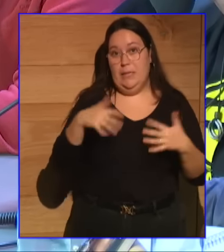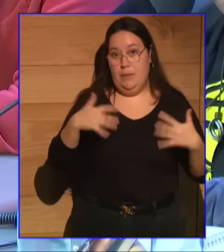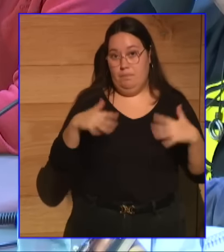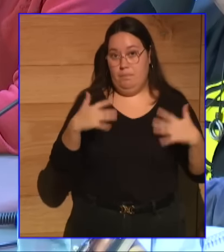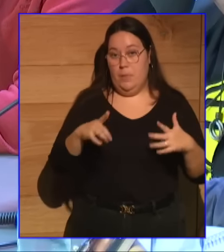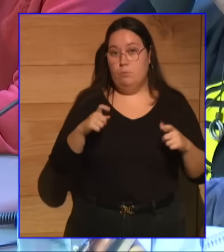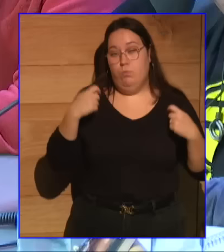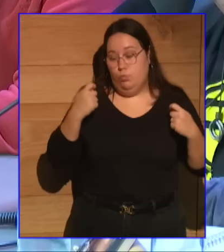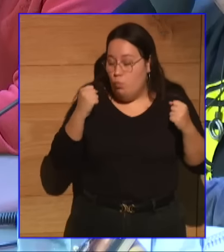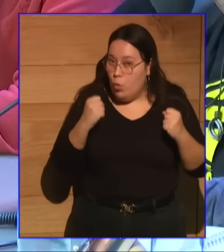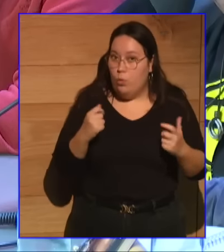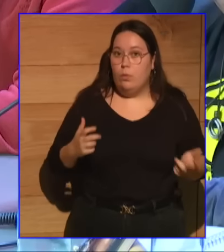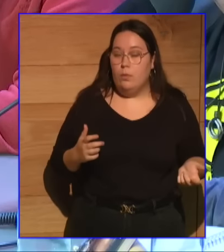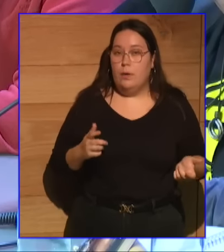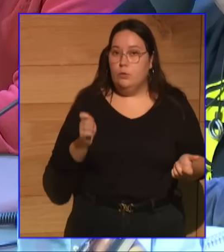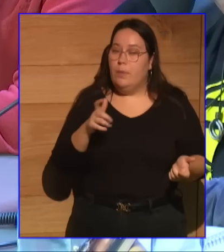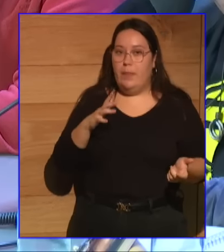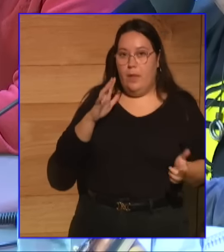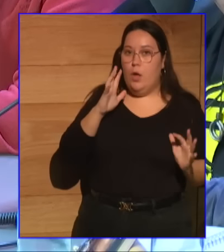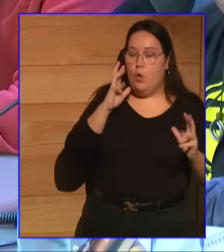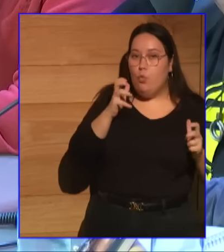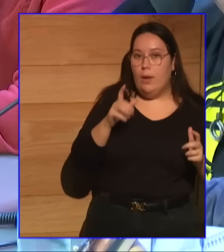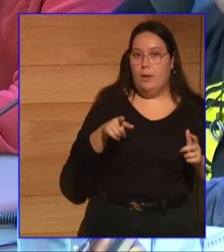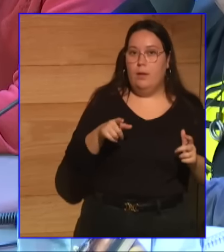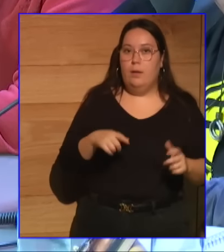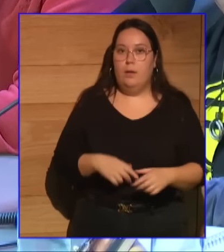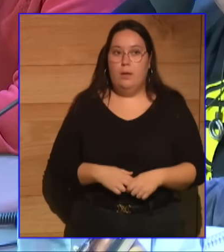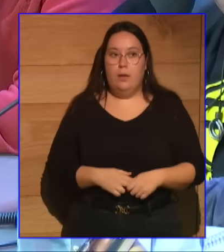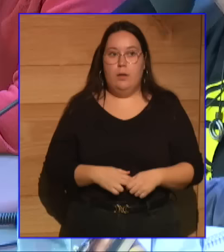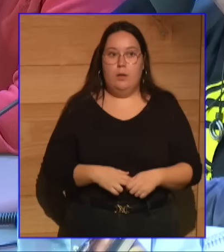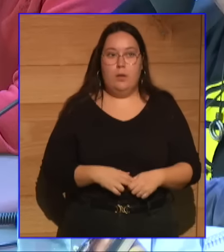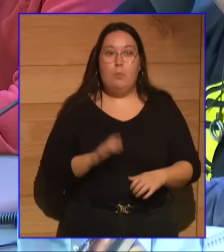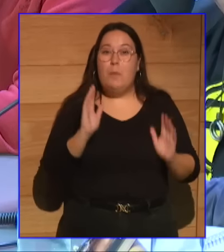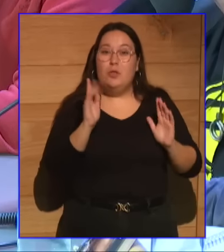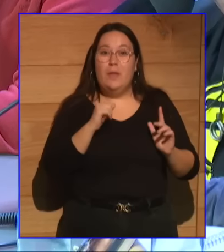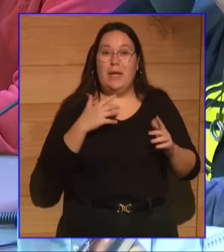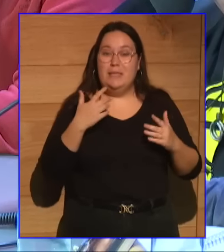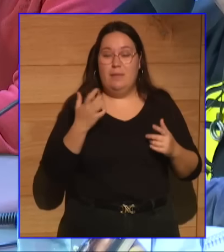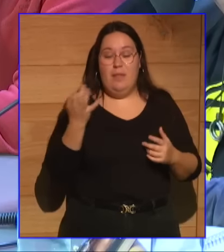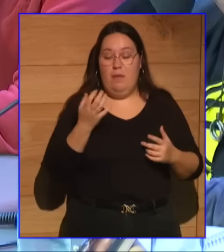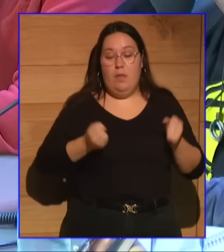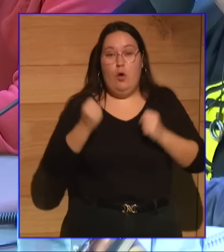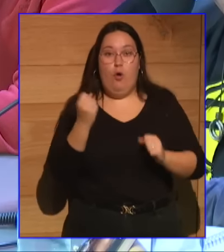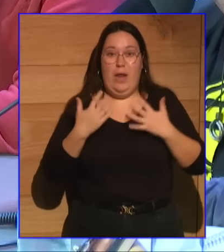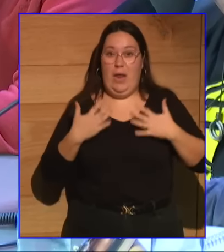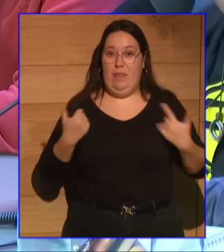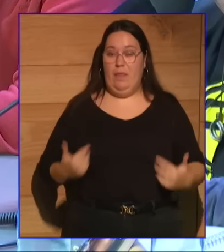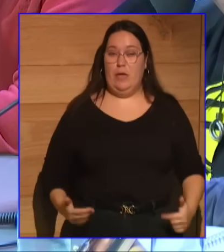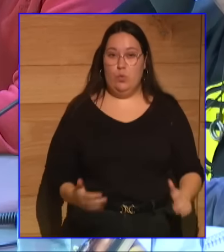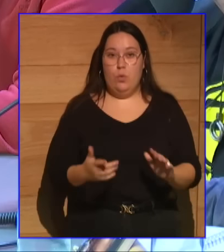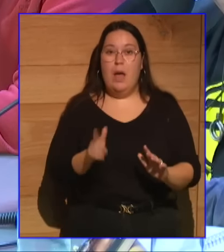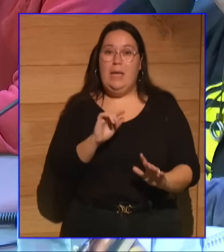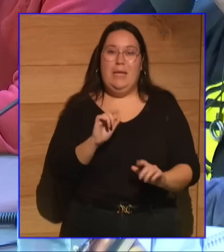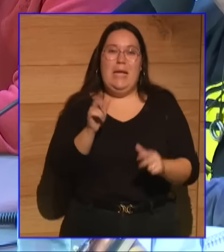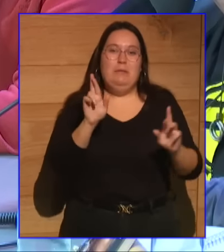O sea, es brutal. Además, me parece eso más cruel incluso que la Health Action cuando les mandan correr desnudos, incluso que la muerte, porque es que ahí todavía tenían